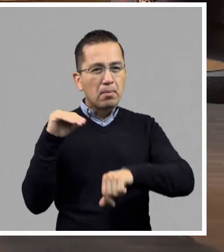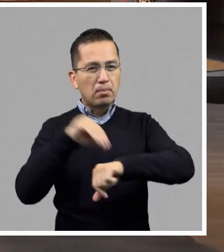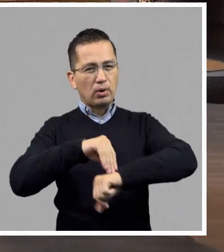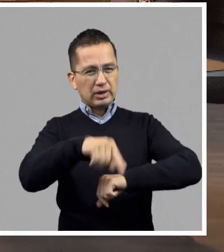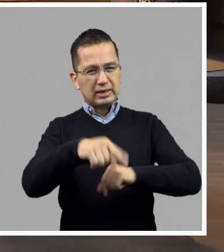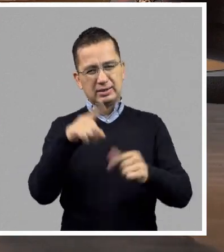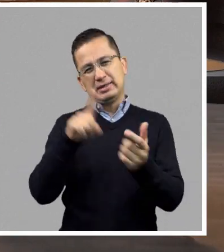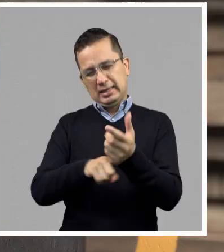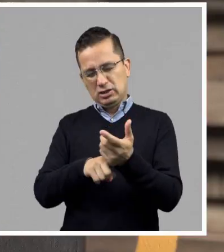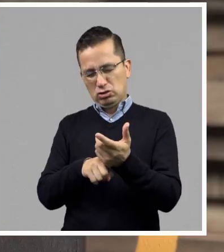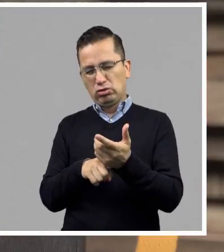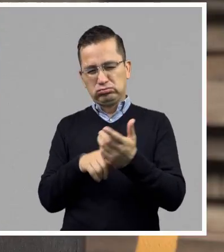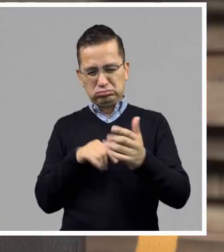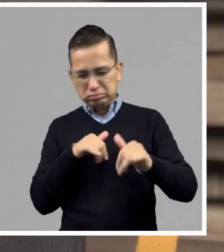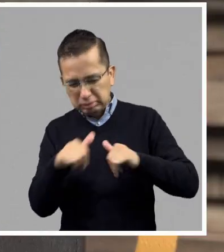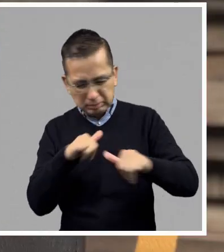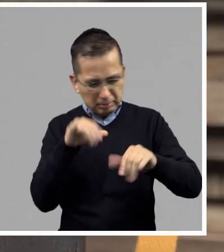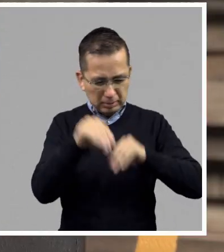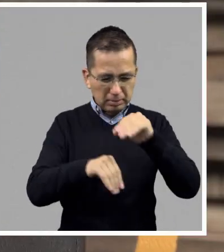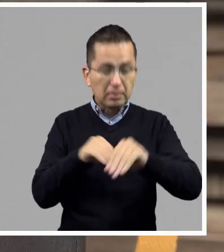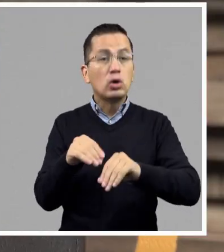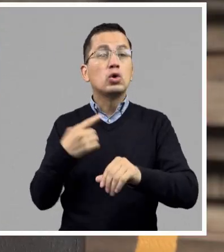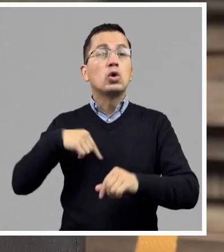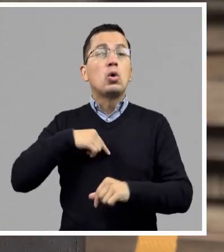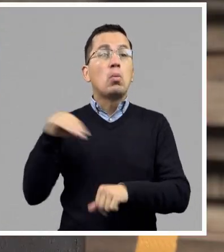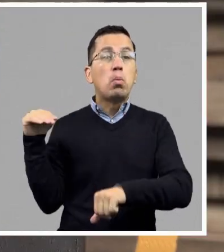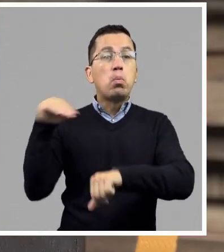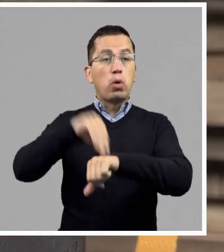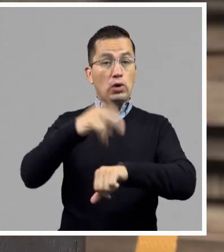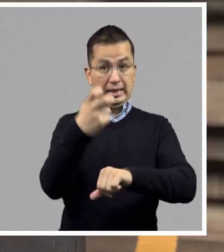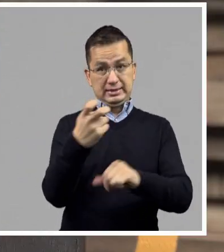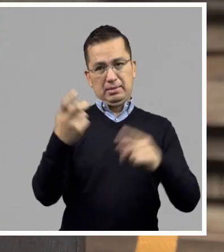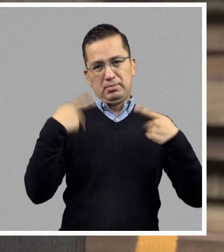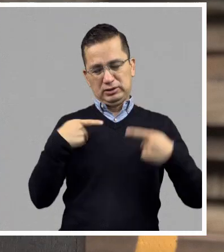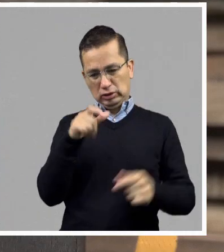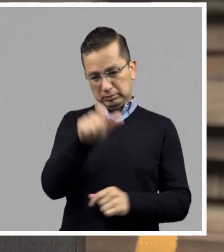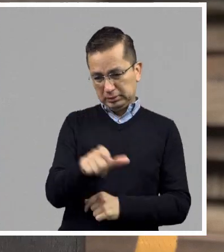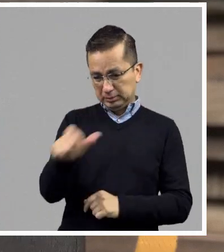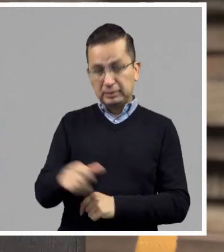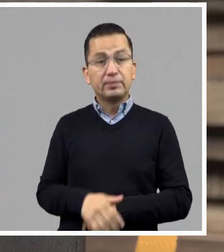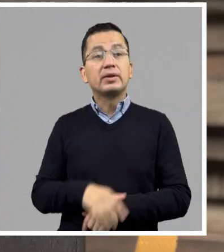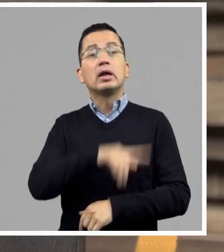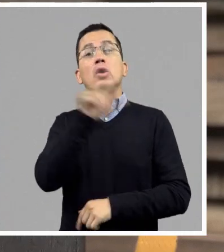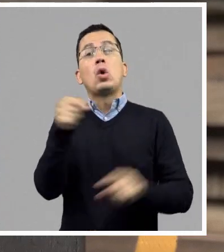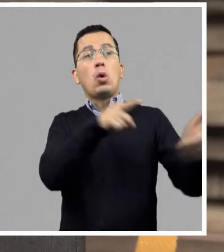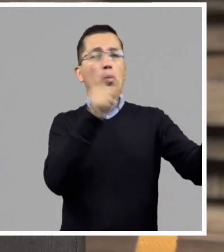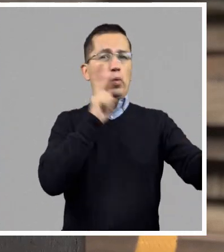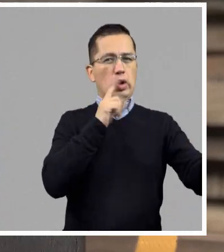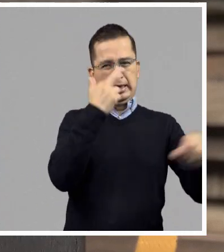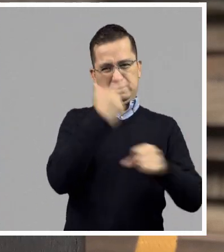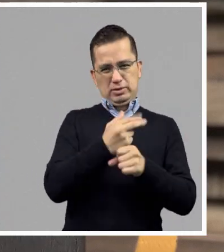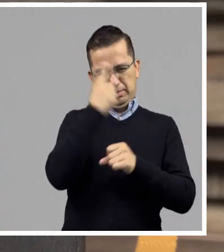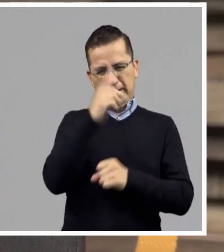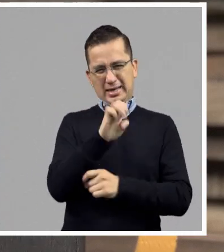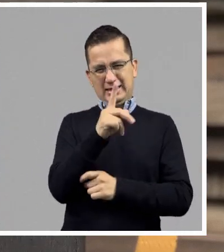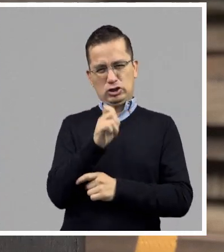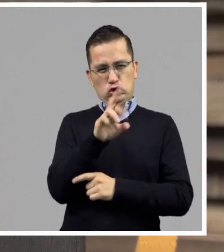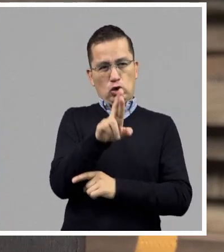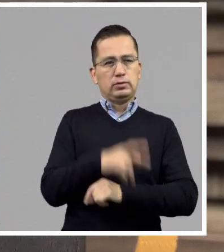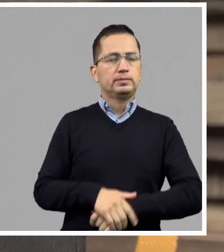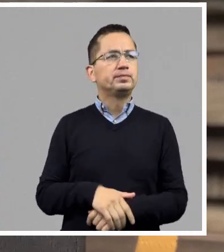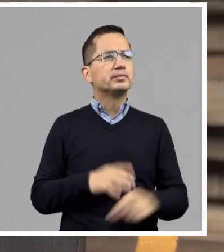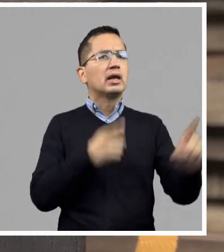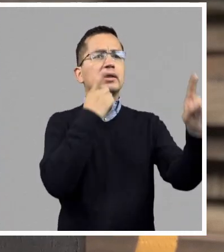de unas fórmulas matemáticas ahí programación logramos poner a los personajes que después la editora de la revista me dijo Oye pero